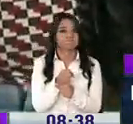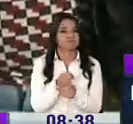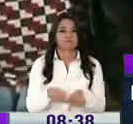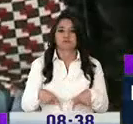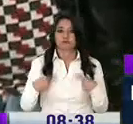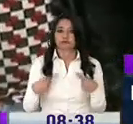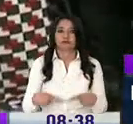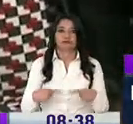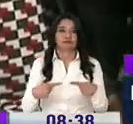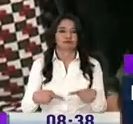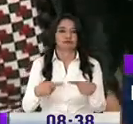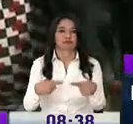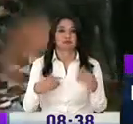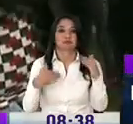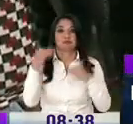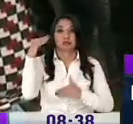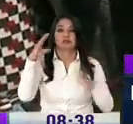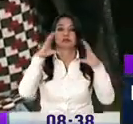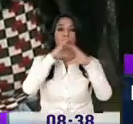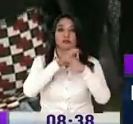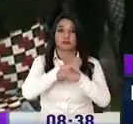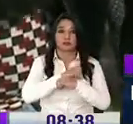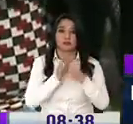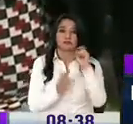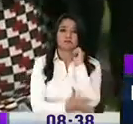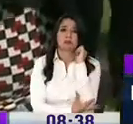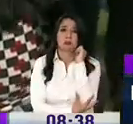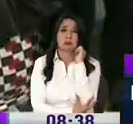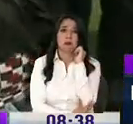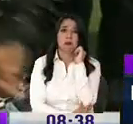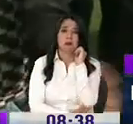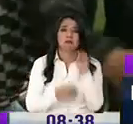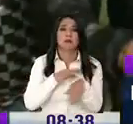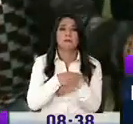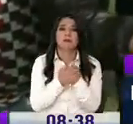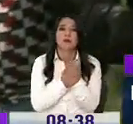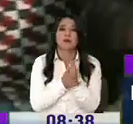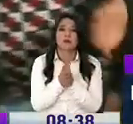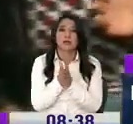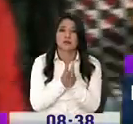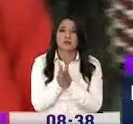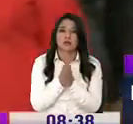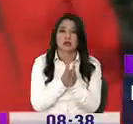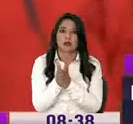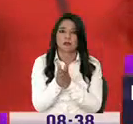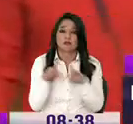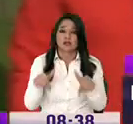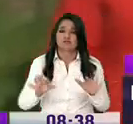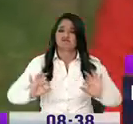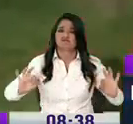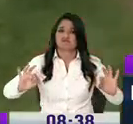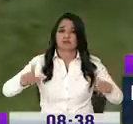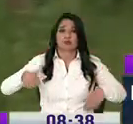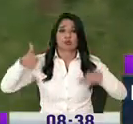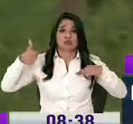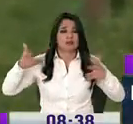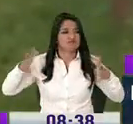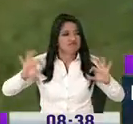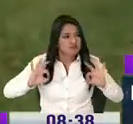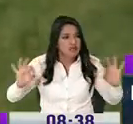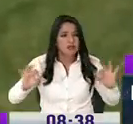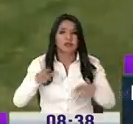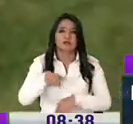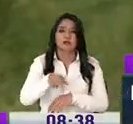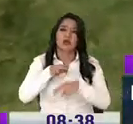horas, especialmente en la noche. Hoy tenemos indigentes que aprovechan que no hay Dios ni ley aquí. Prácticamente vienen,